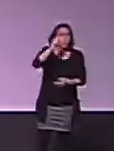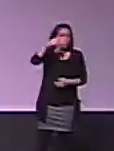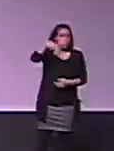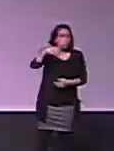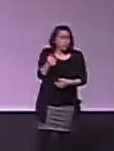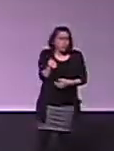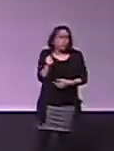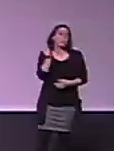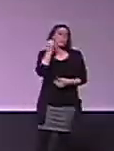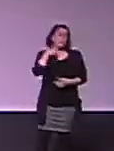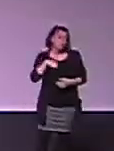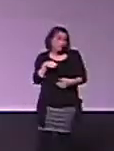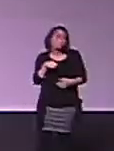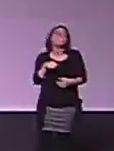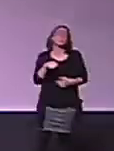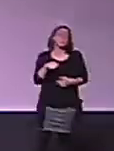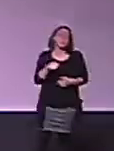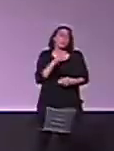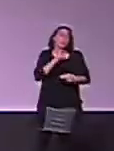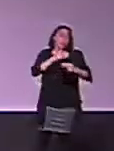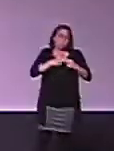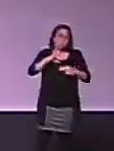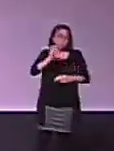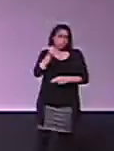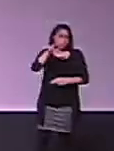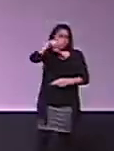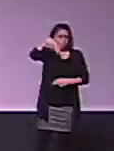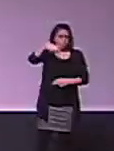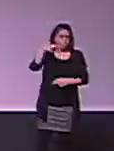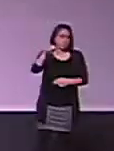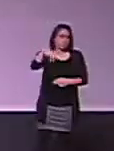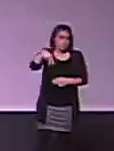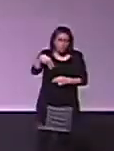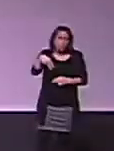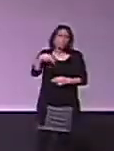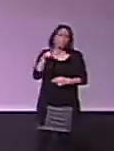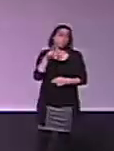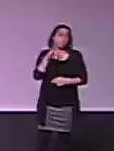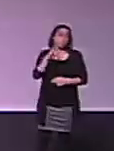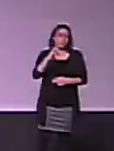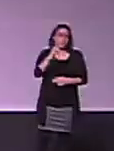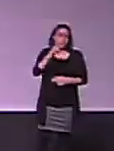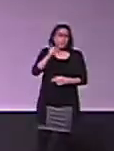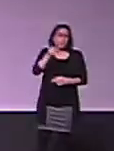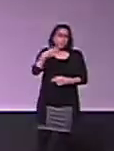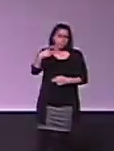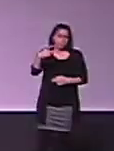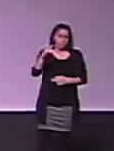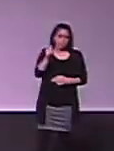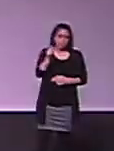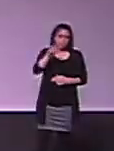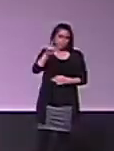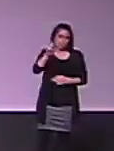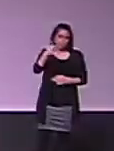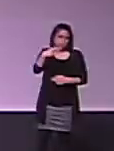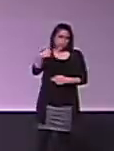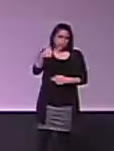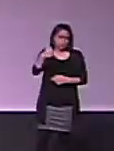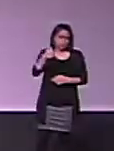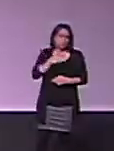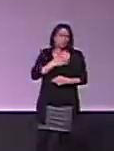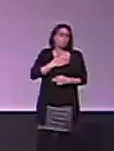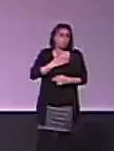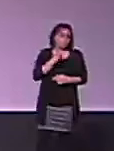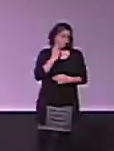pueblo. Un premio con el nombre de una mujer guipuzcoana, luchadora y pionera en el mundo del deporte.